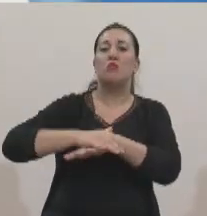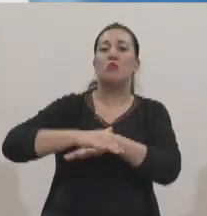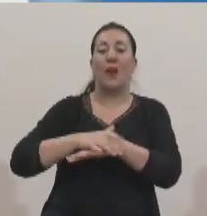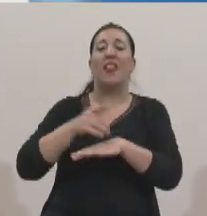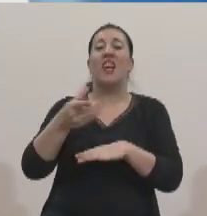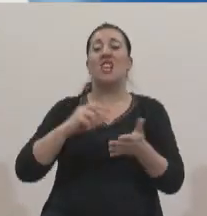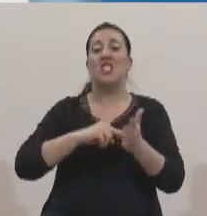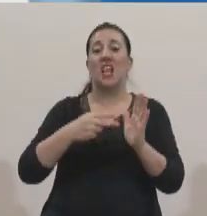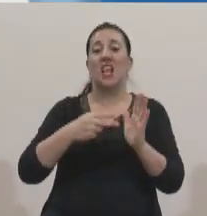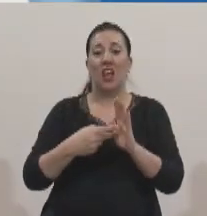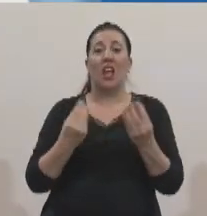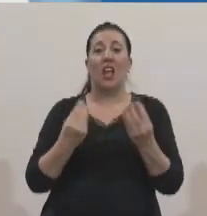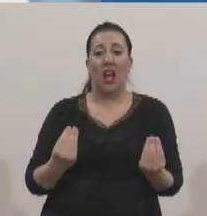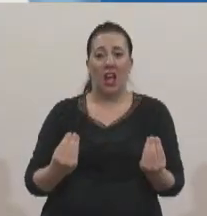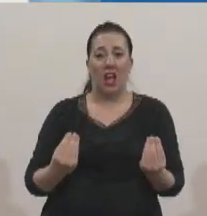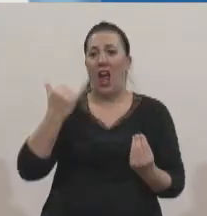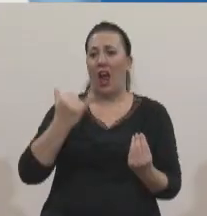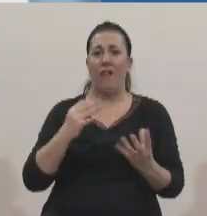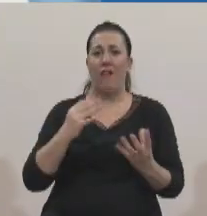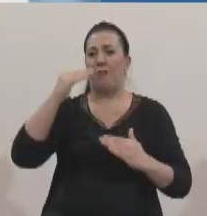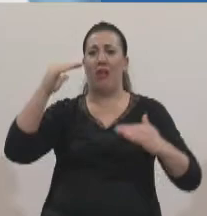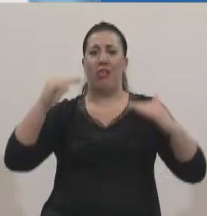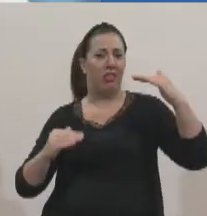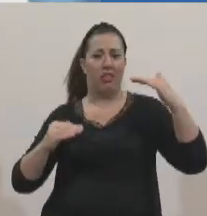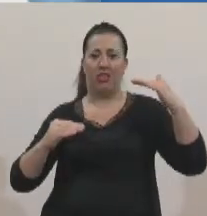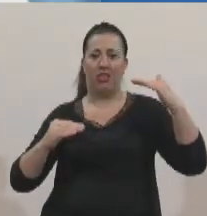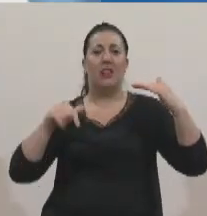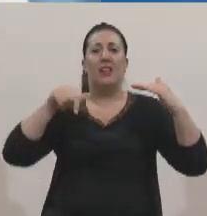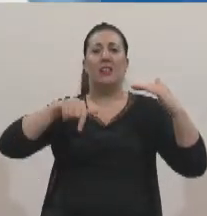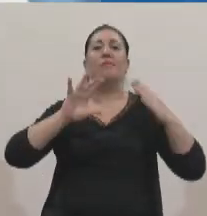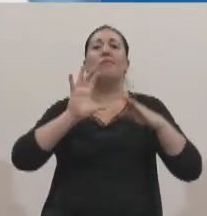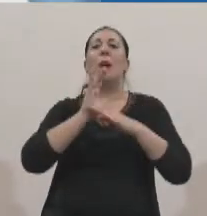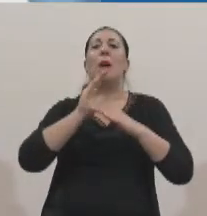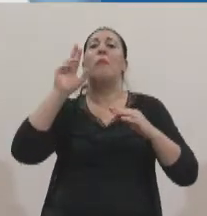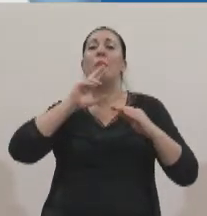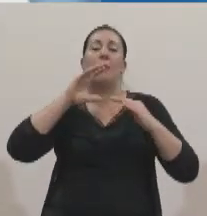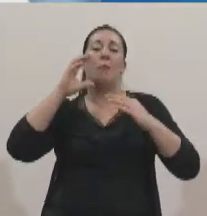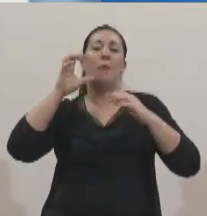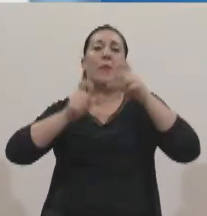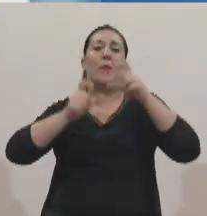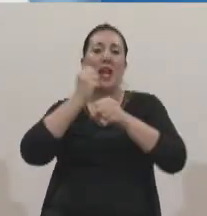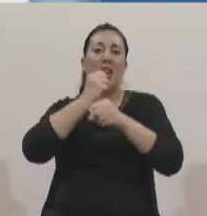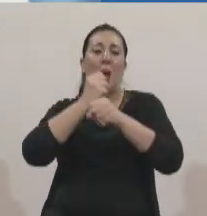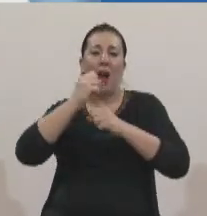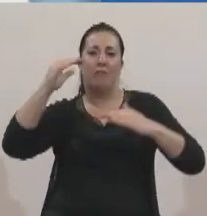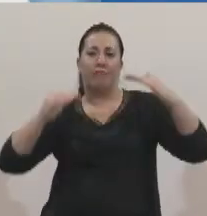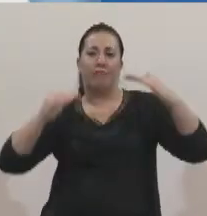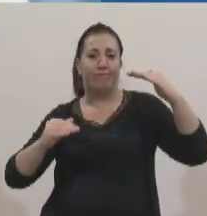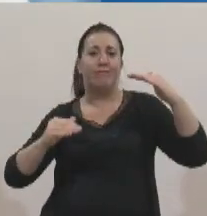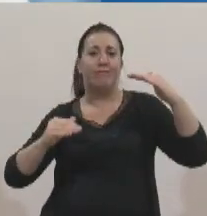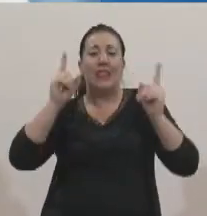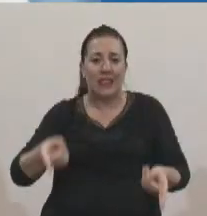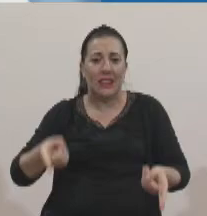que implica una gran inequidad, desigualdad e inferioridad de los trabajadores presenciales, quienes